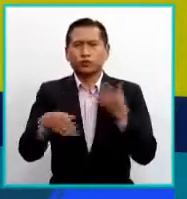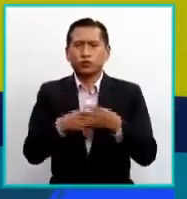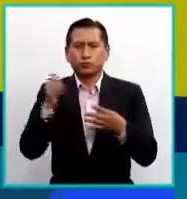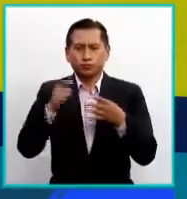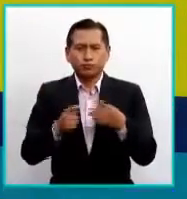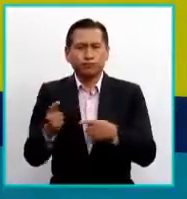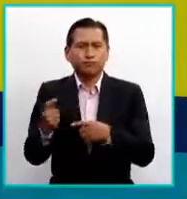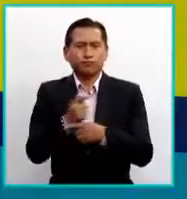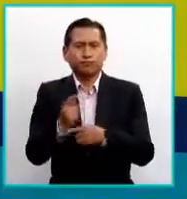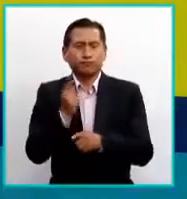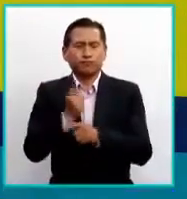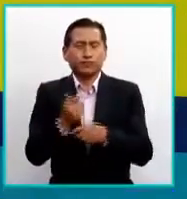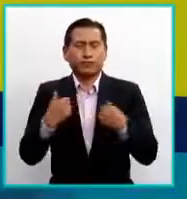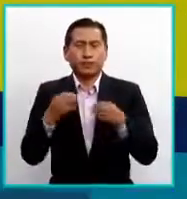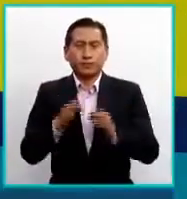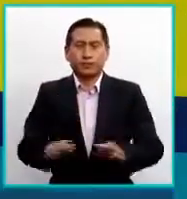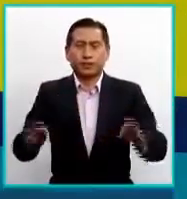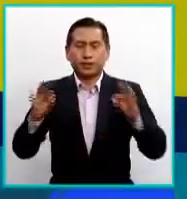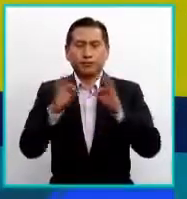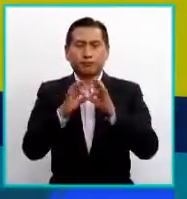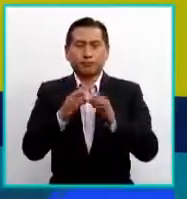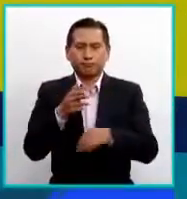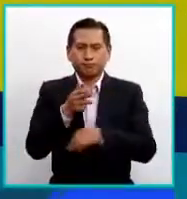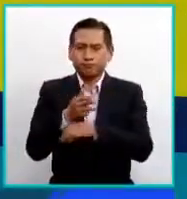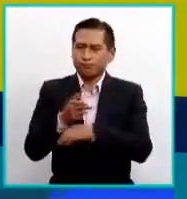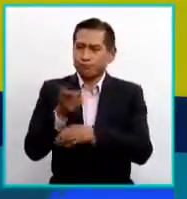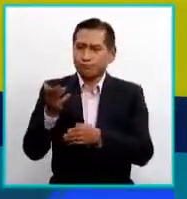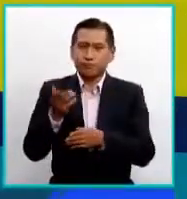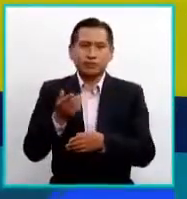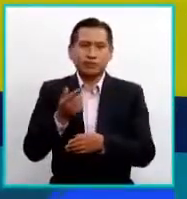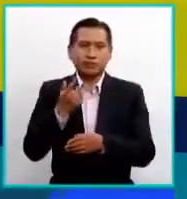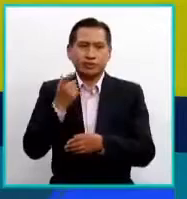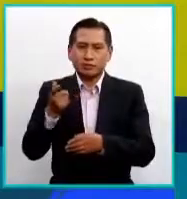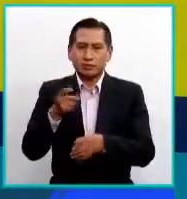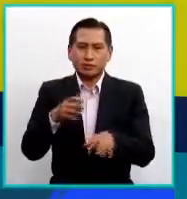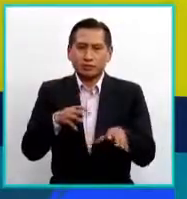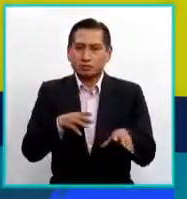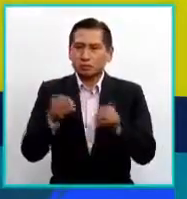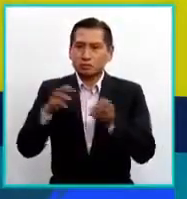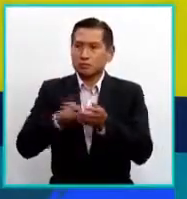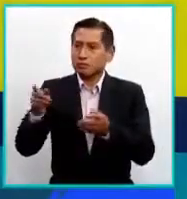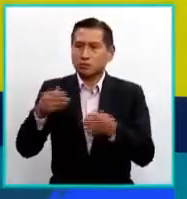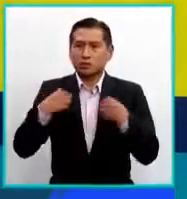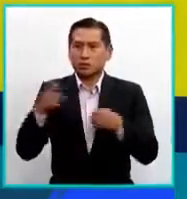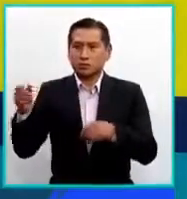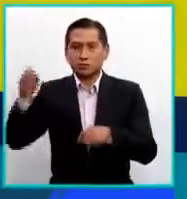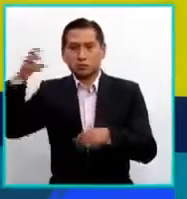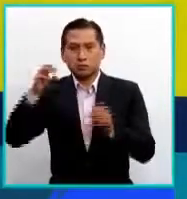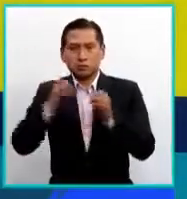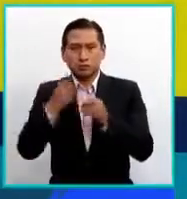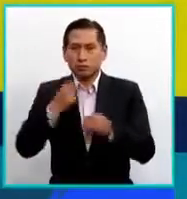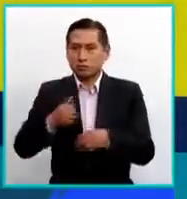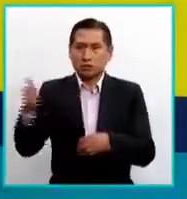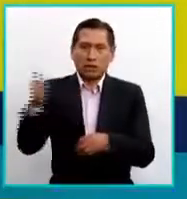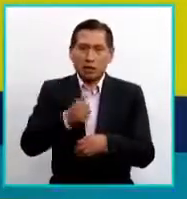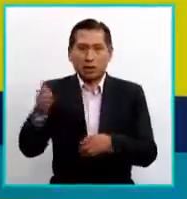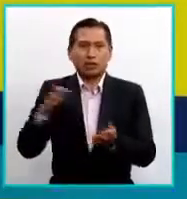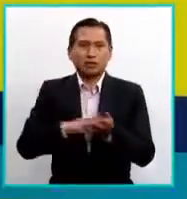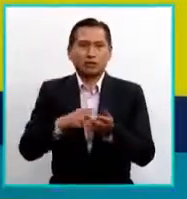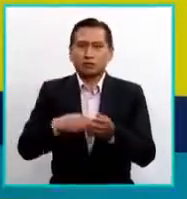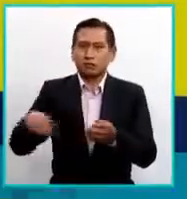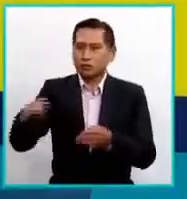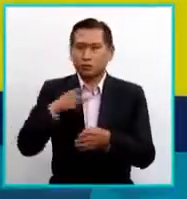condiciones técnicas y de sonido que conlleva. Mi camarógrafo ahora mismo se acaba de ir de la cámara para terminar de prender una luz. Fíjese al nivel